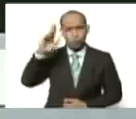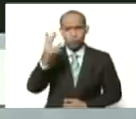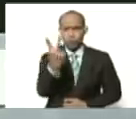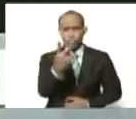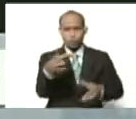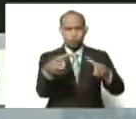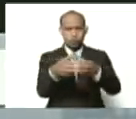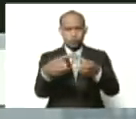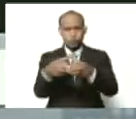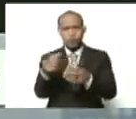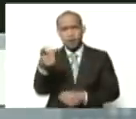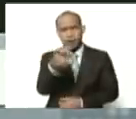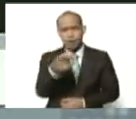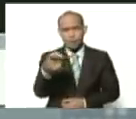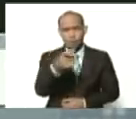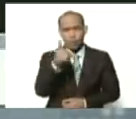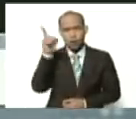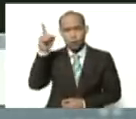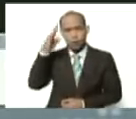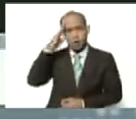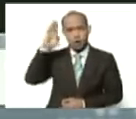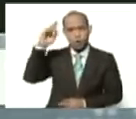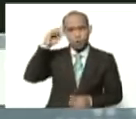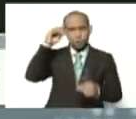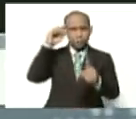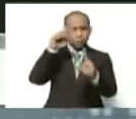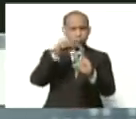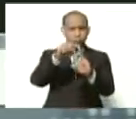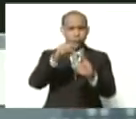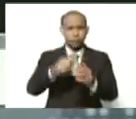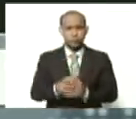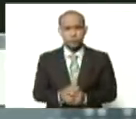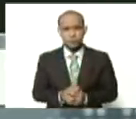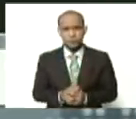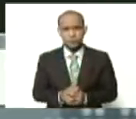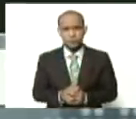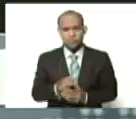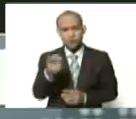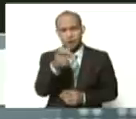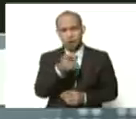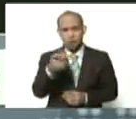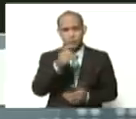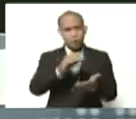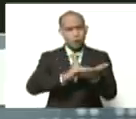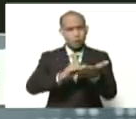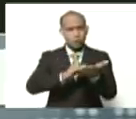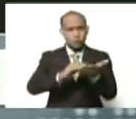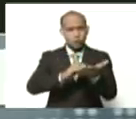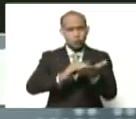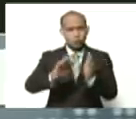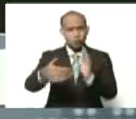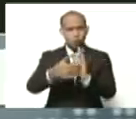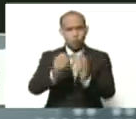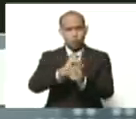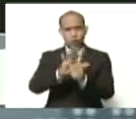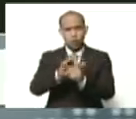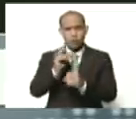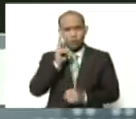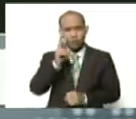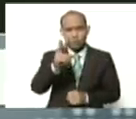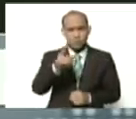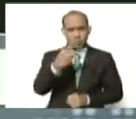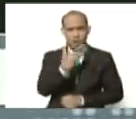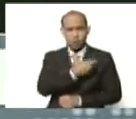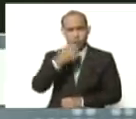Están buscando ese objetivo. Lo están buscando. Ahora vi que la vacuna cubana va a la